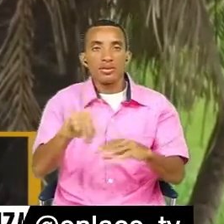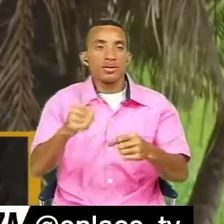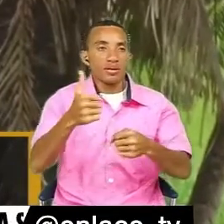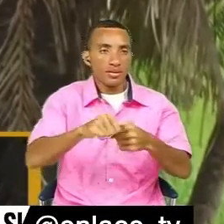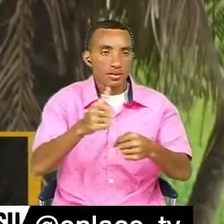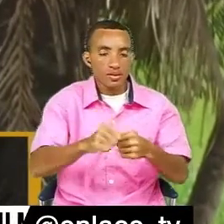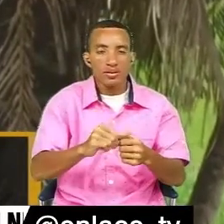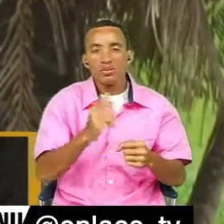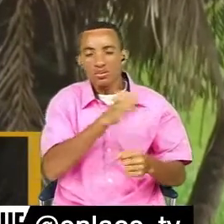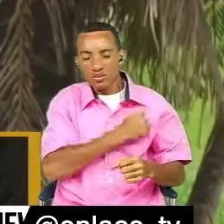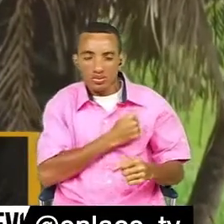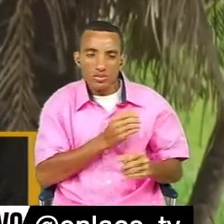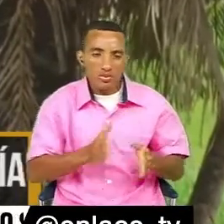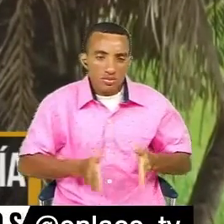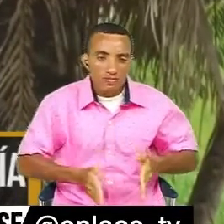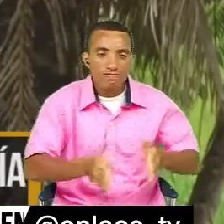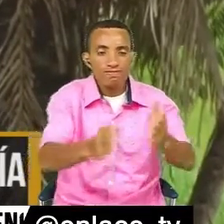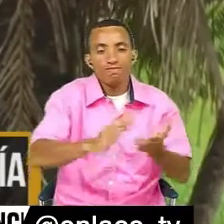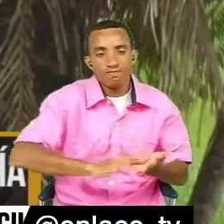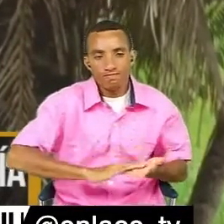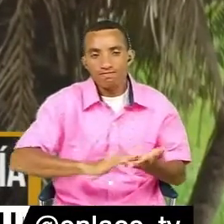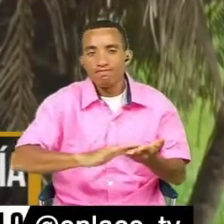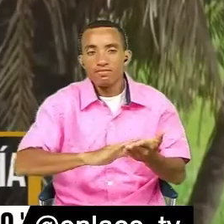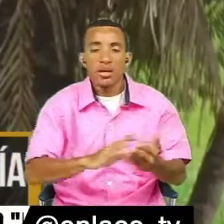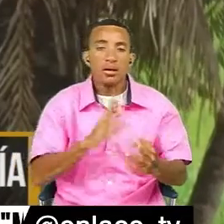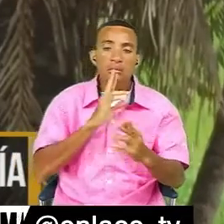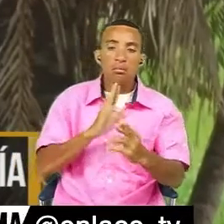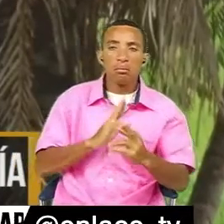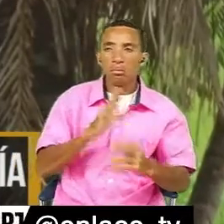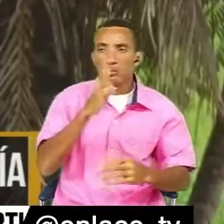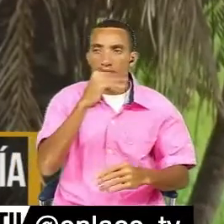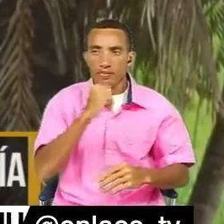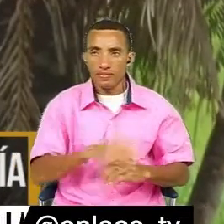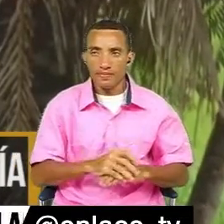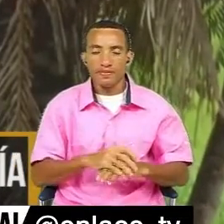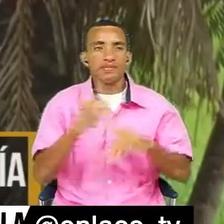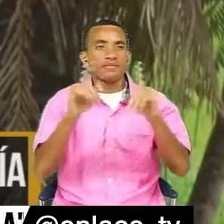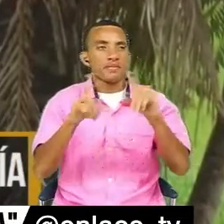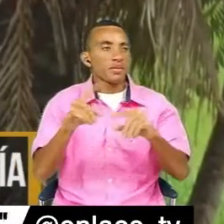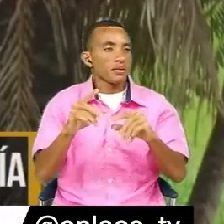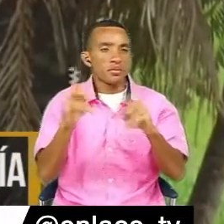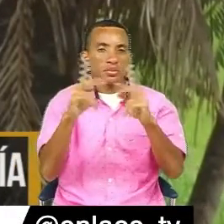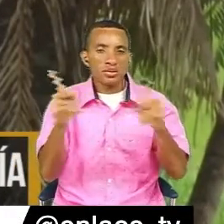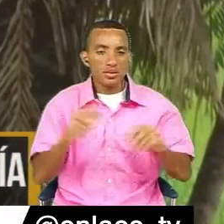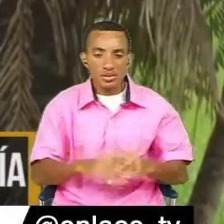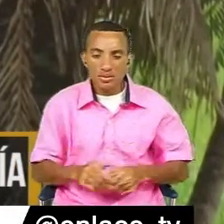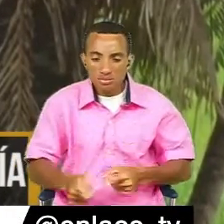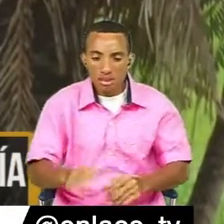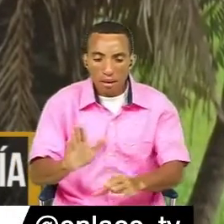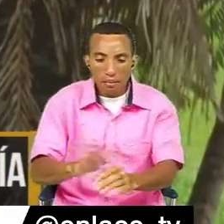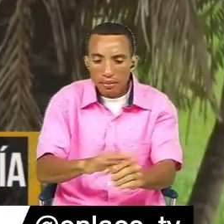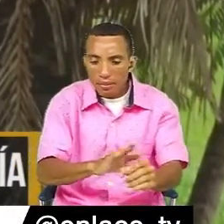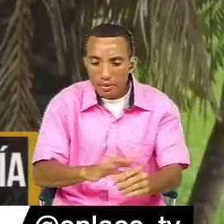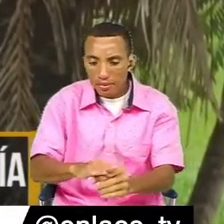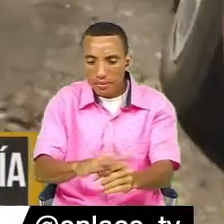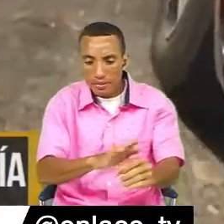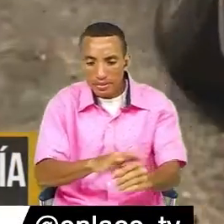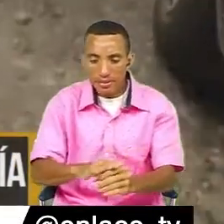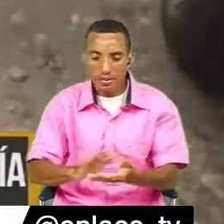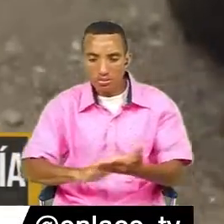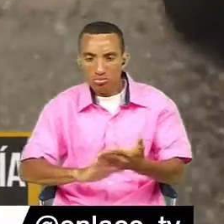vía, pero pues no ha habido respuesta positiva. Pues salen personas a tapar huecos y todo eso, pero no, eso no es la